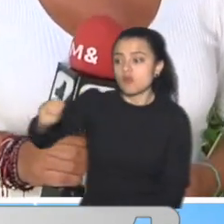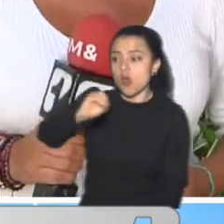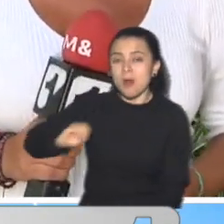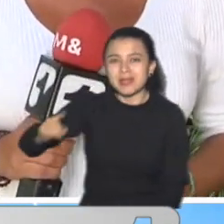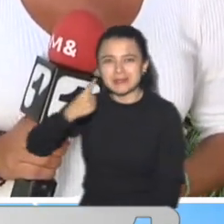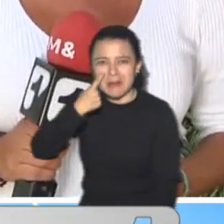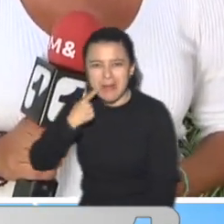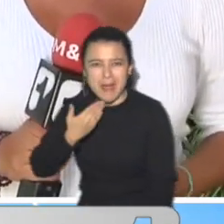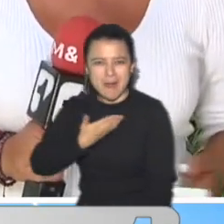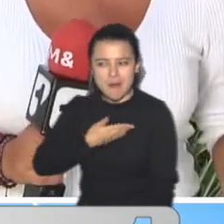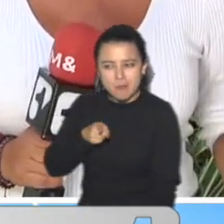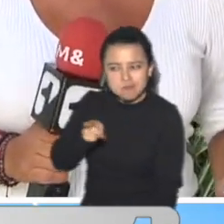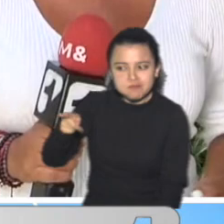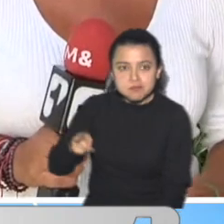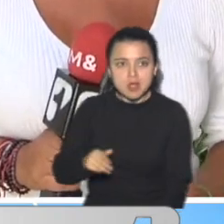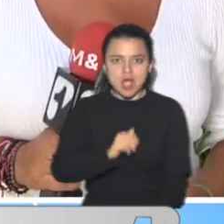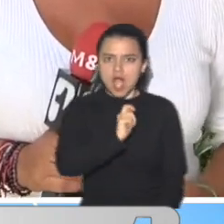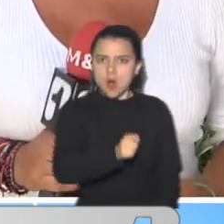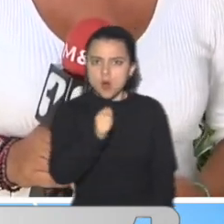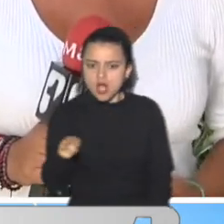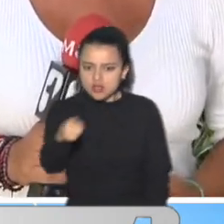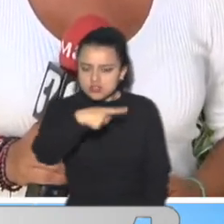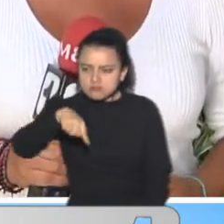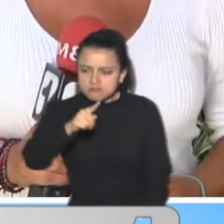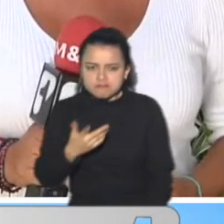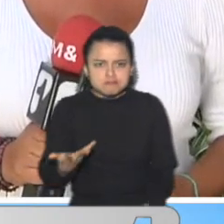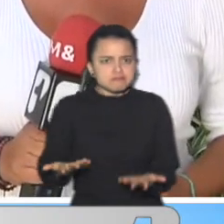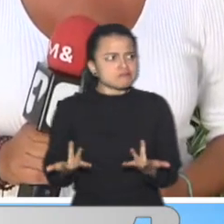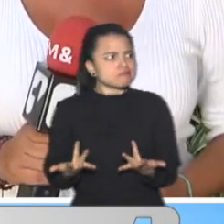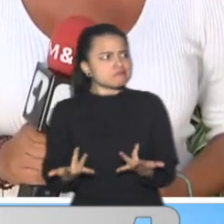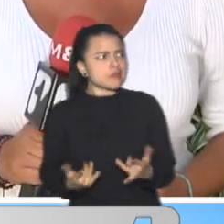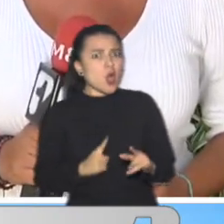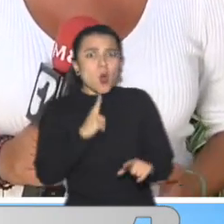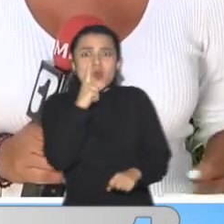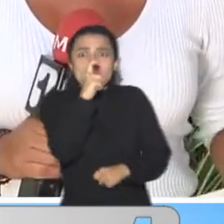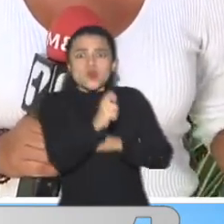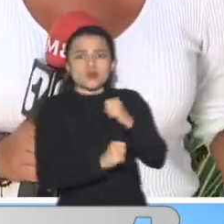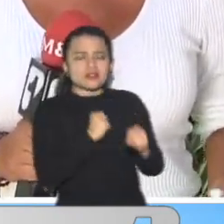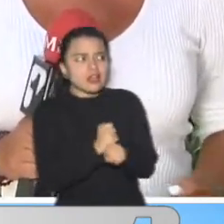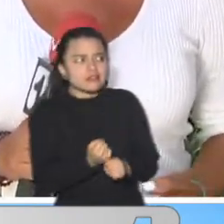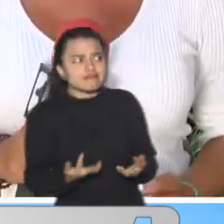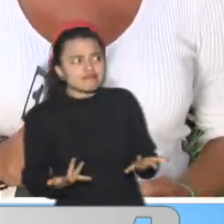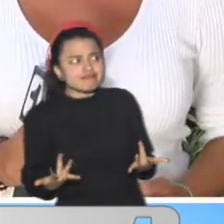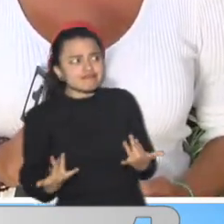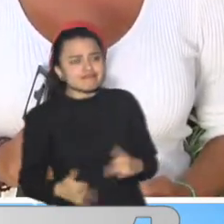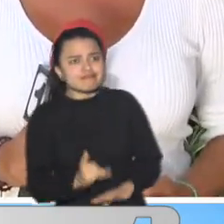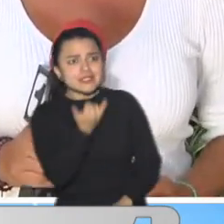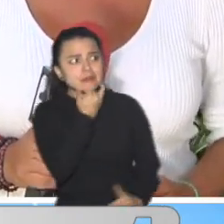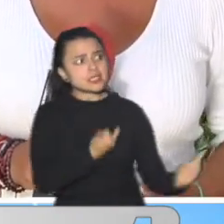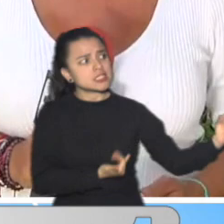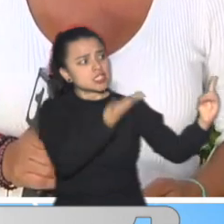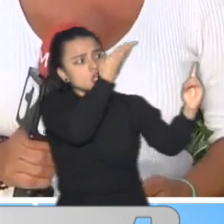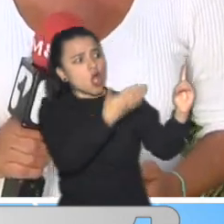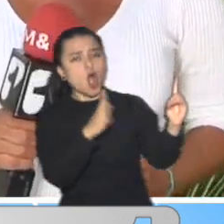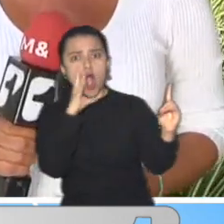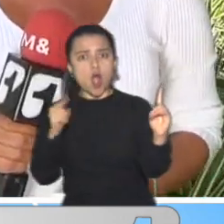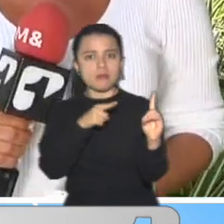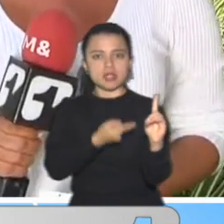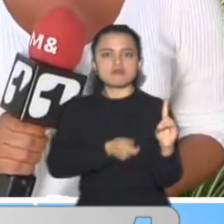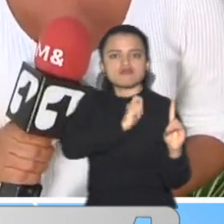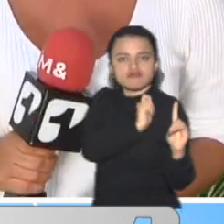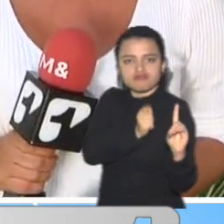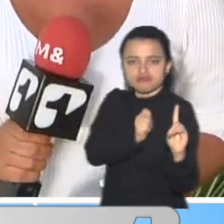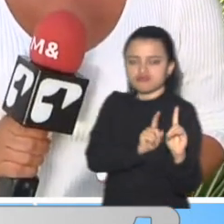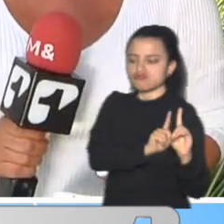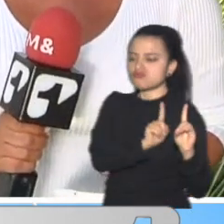tercera vez esta audiencia y ha pasado un año todavía no se ha avanzado en el proceso y los abogados de la defensa de este hombre alias manolo